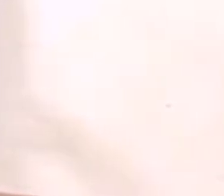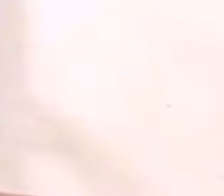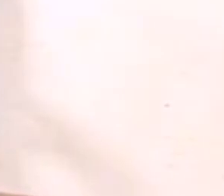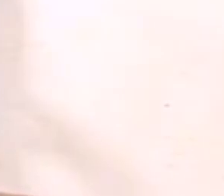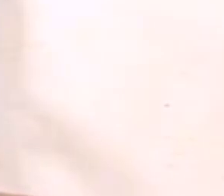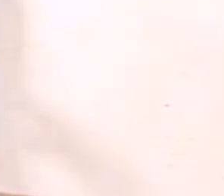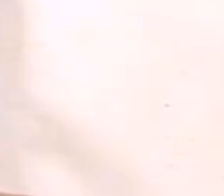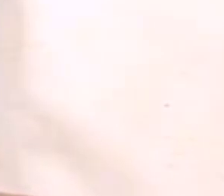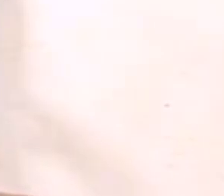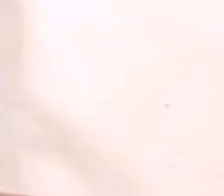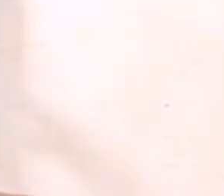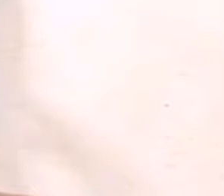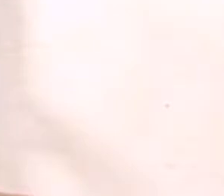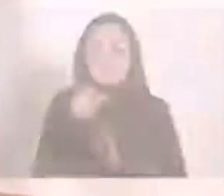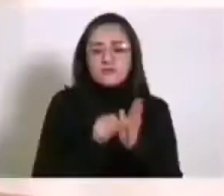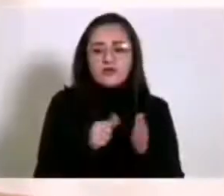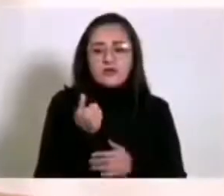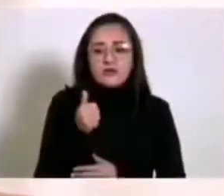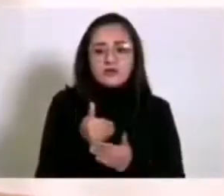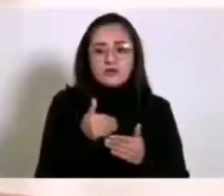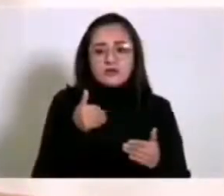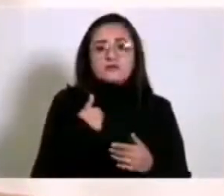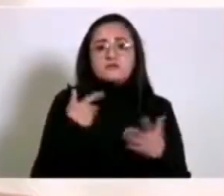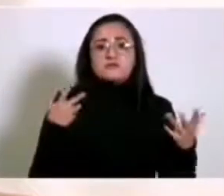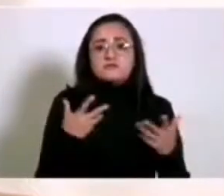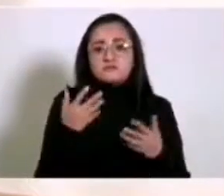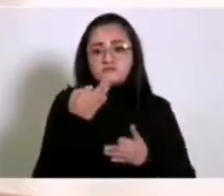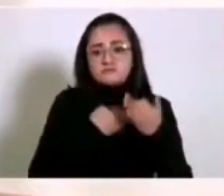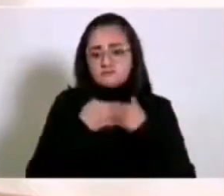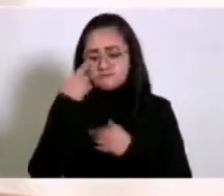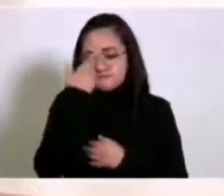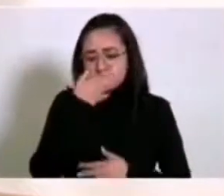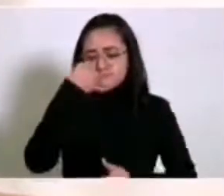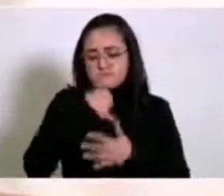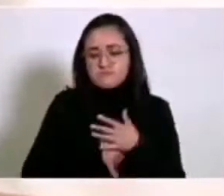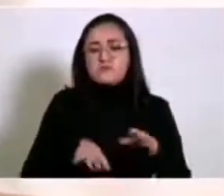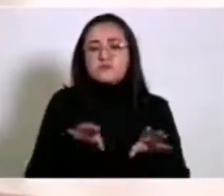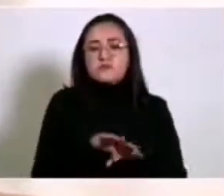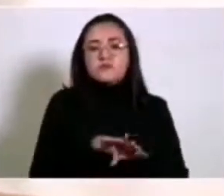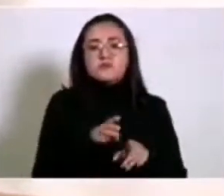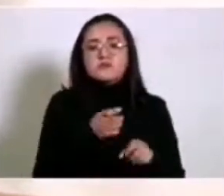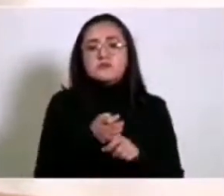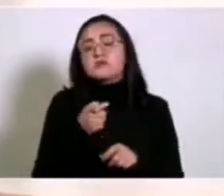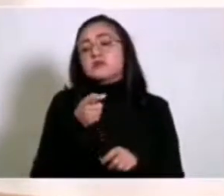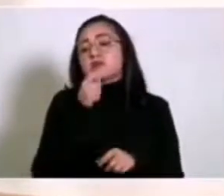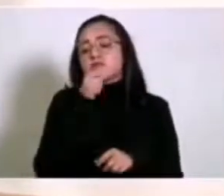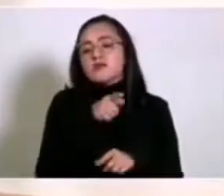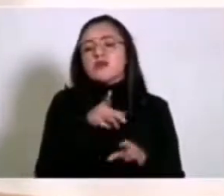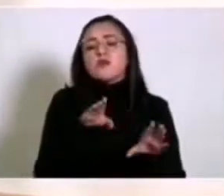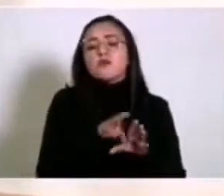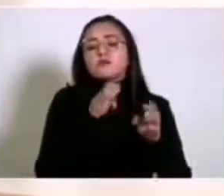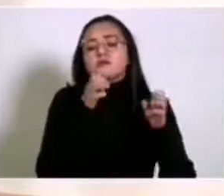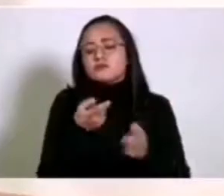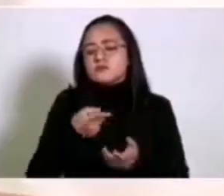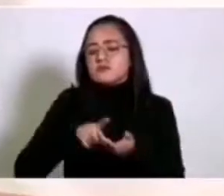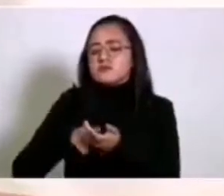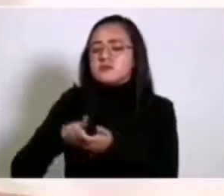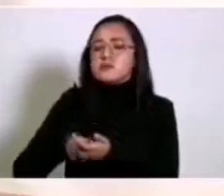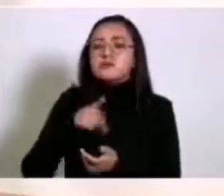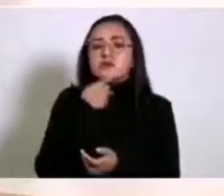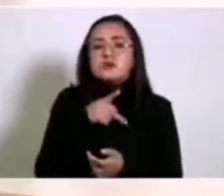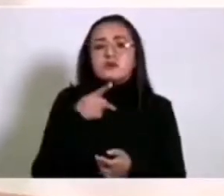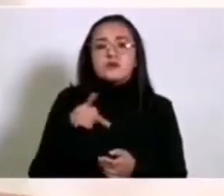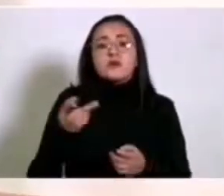de la toma de cargo exactamente en el mes de agosto realizamos una revisión exhaustiva del estado que guardan los edificios y los acervos de cada museo